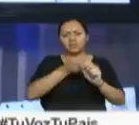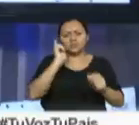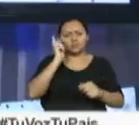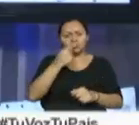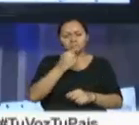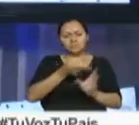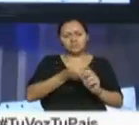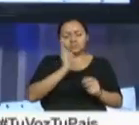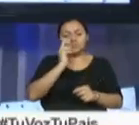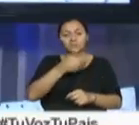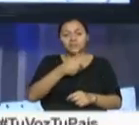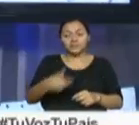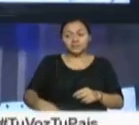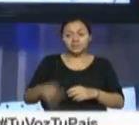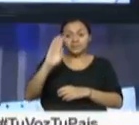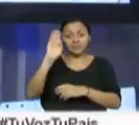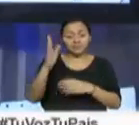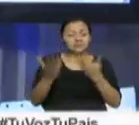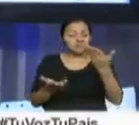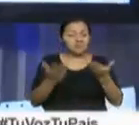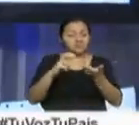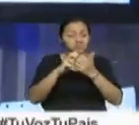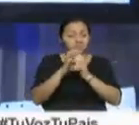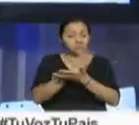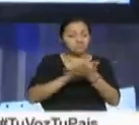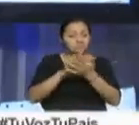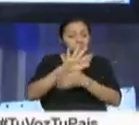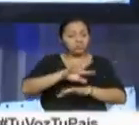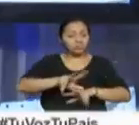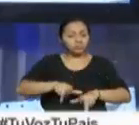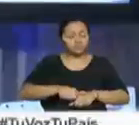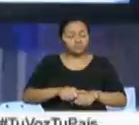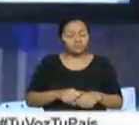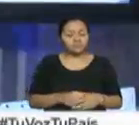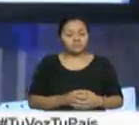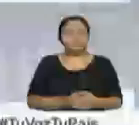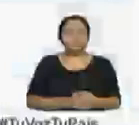que el mandatario se viera involucrado en un nuevo escándalo de corrupción.